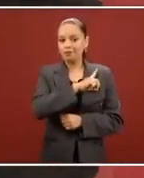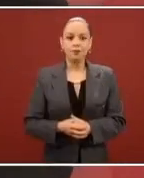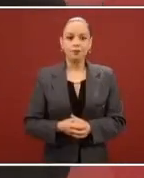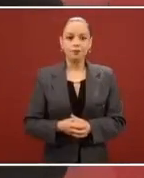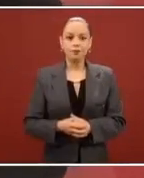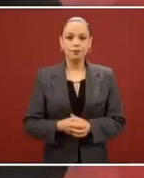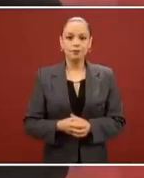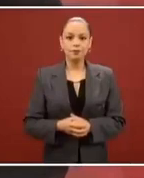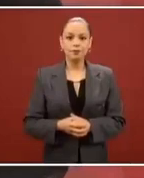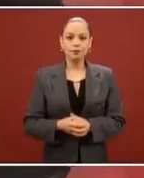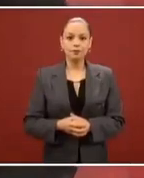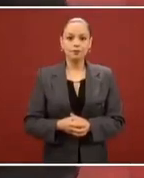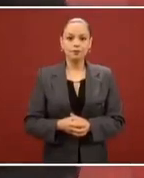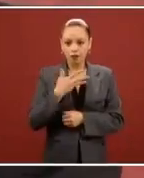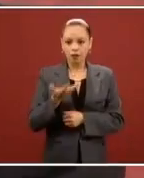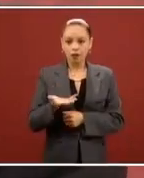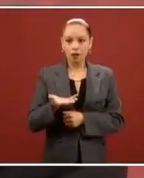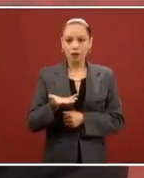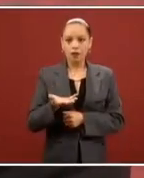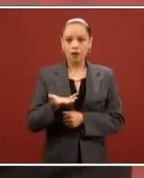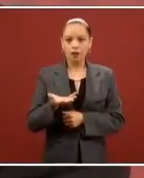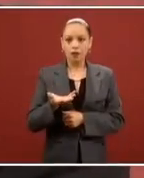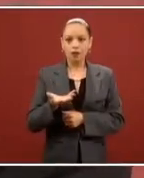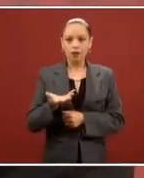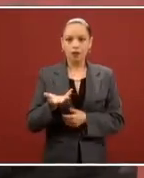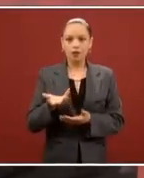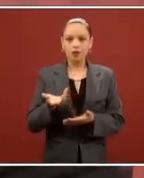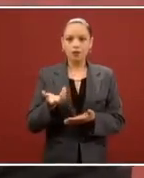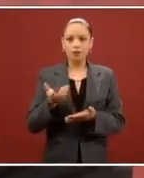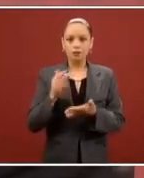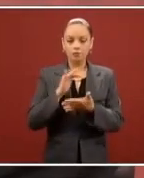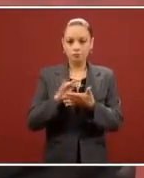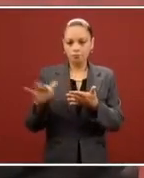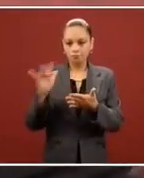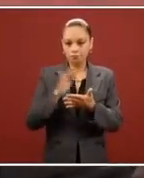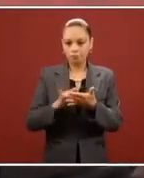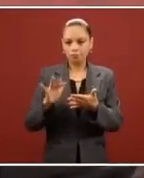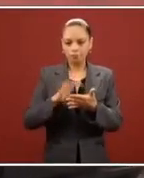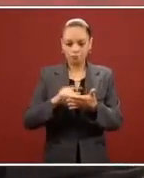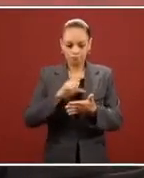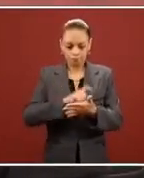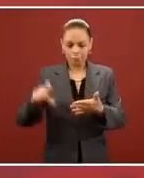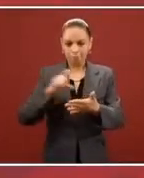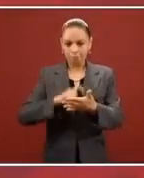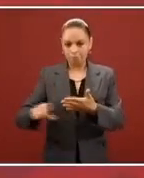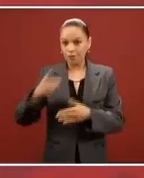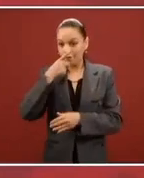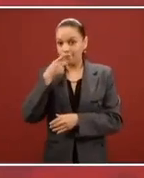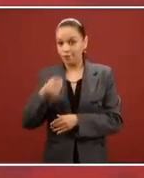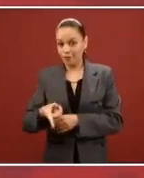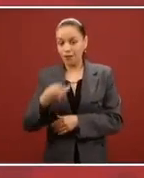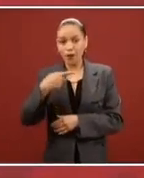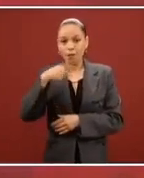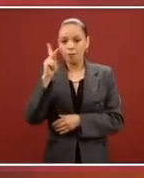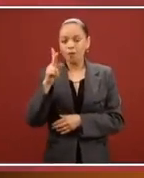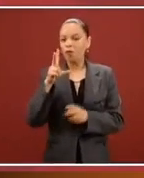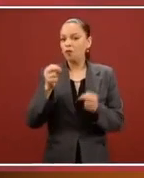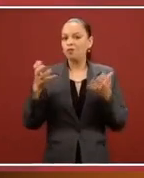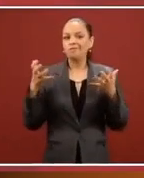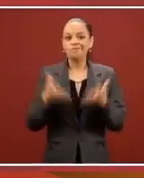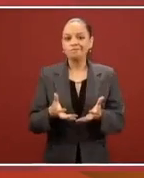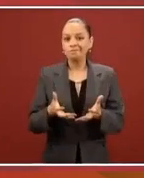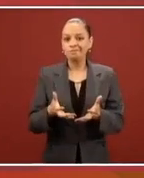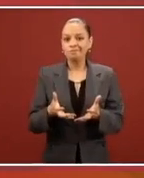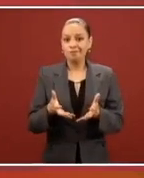haber enunciados, ¿no? Pero no se cumple, no se lleva a la